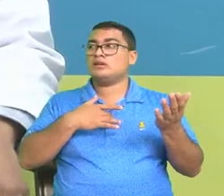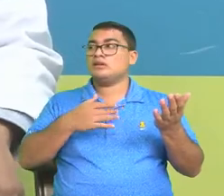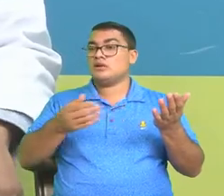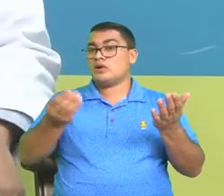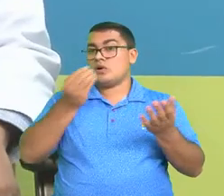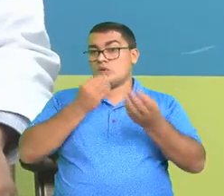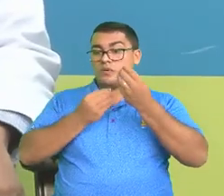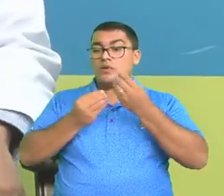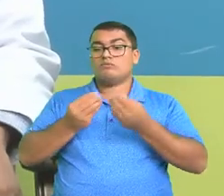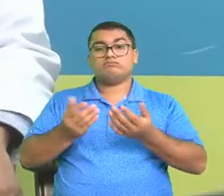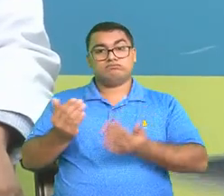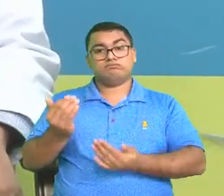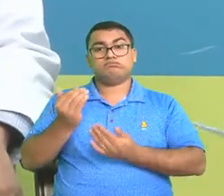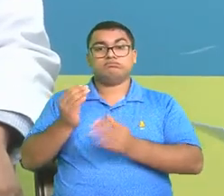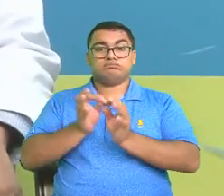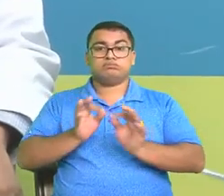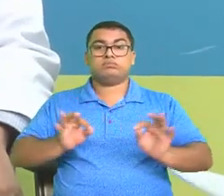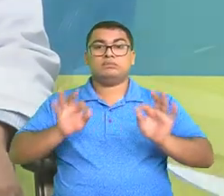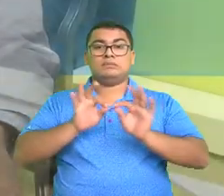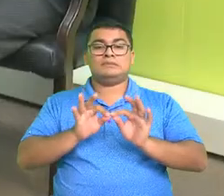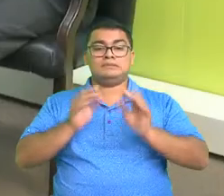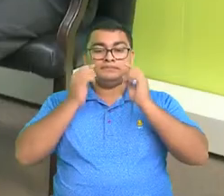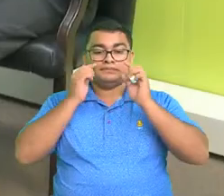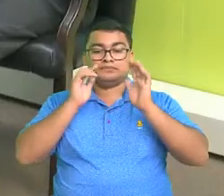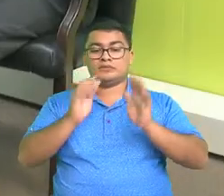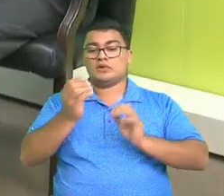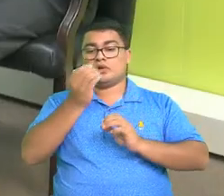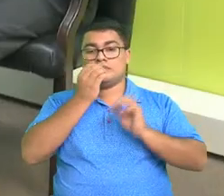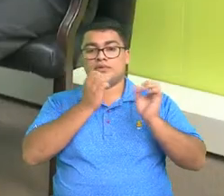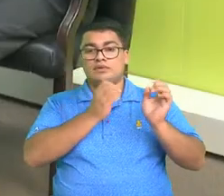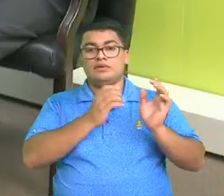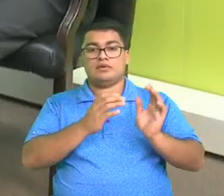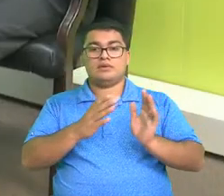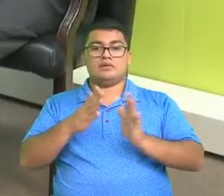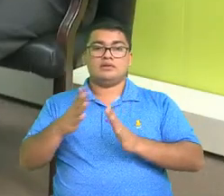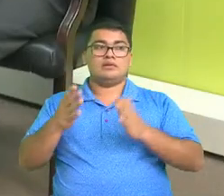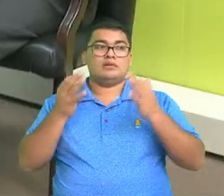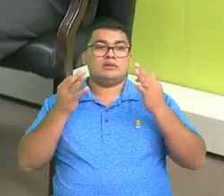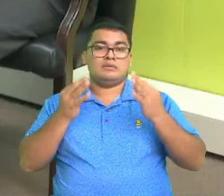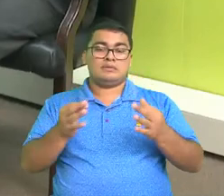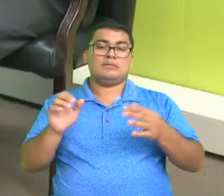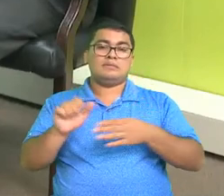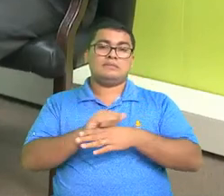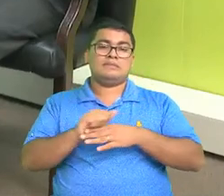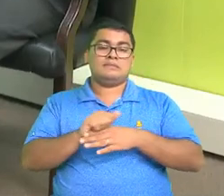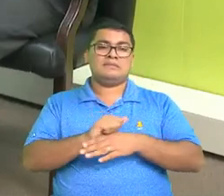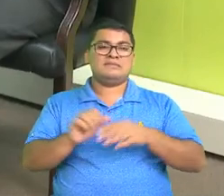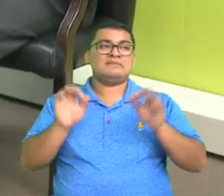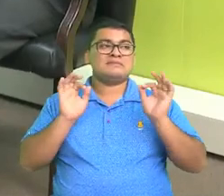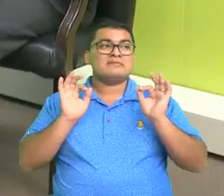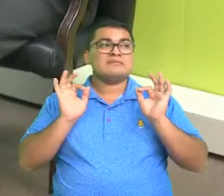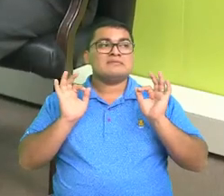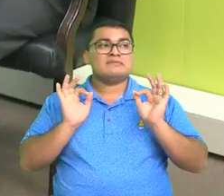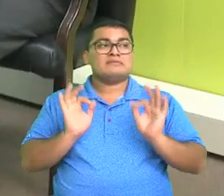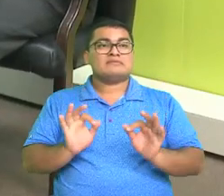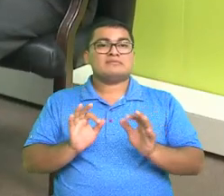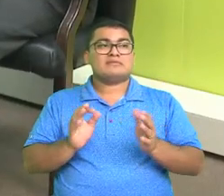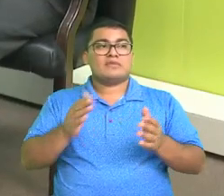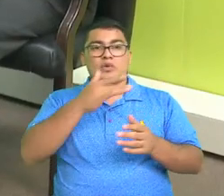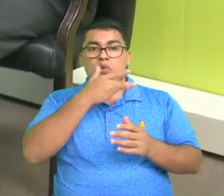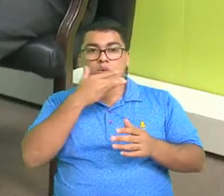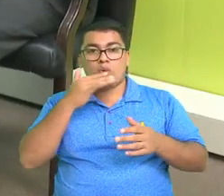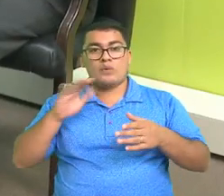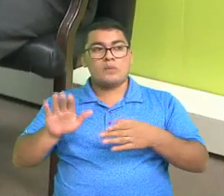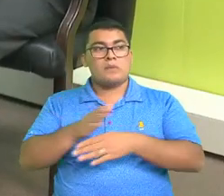da. Hay que los niños jugar con el alimento para comerlo, estimularlo, llamarle la atención con los colores. Con los